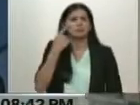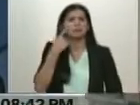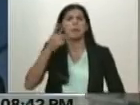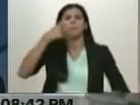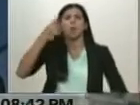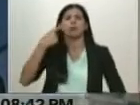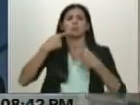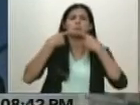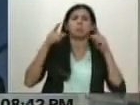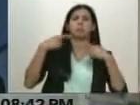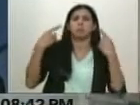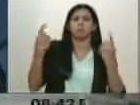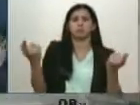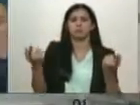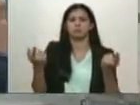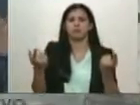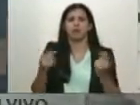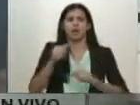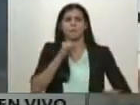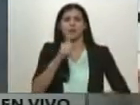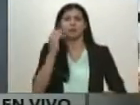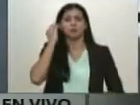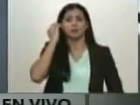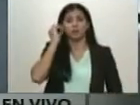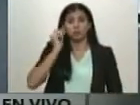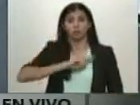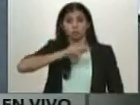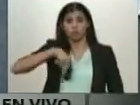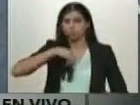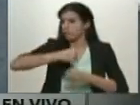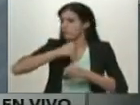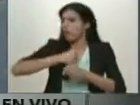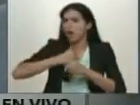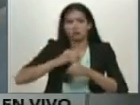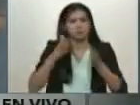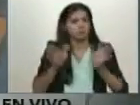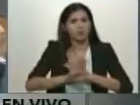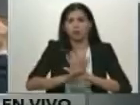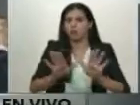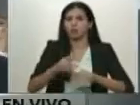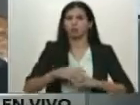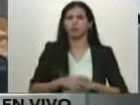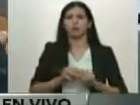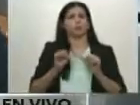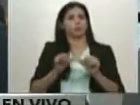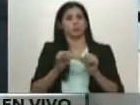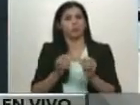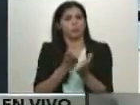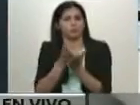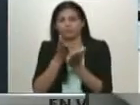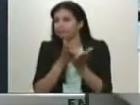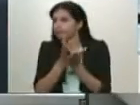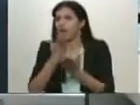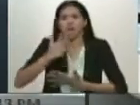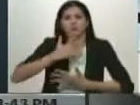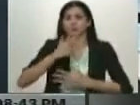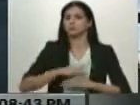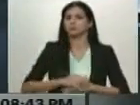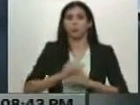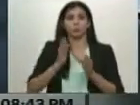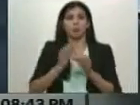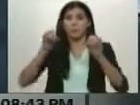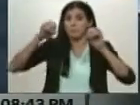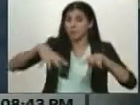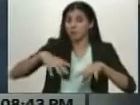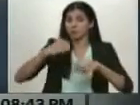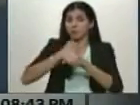daño. Mientras nosotros lo que estamos es trabajando. Sigamos así, compañeros, compañeras, hombres y mujeres del pueblo. Espero todo el apoyo del